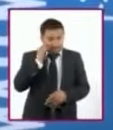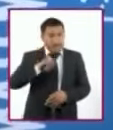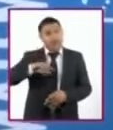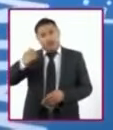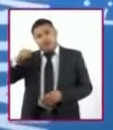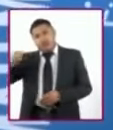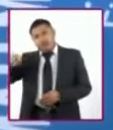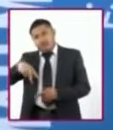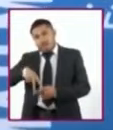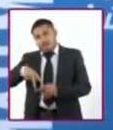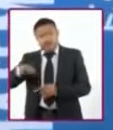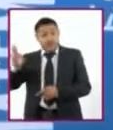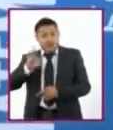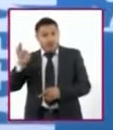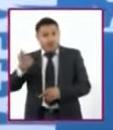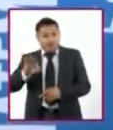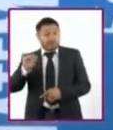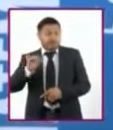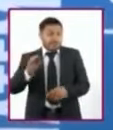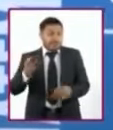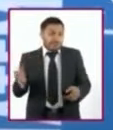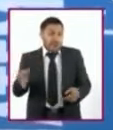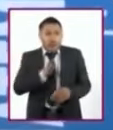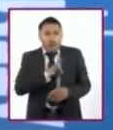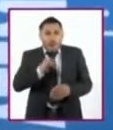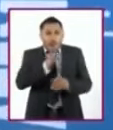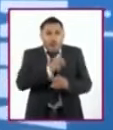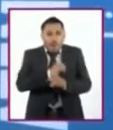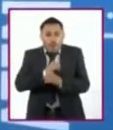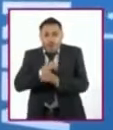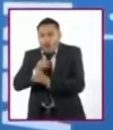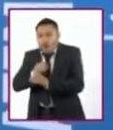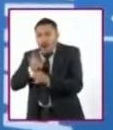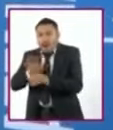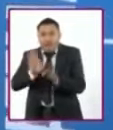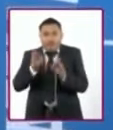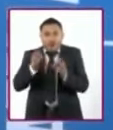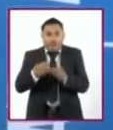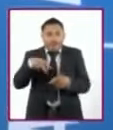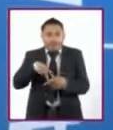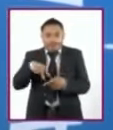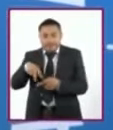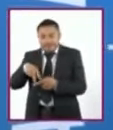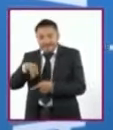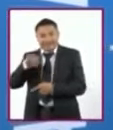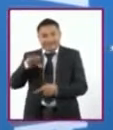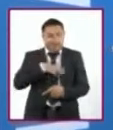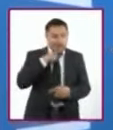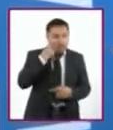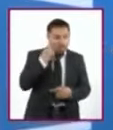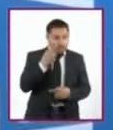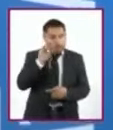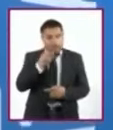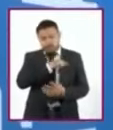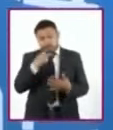tipos tampoco lo sean. ¿Pueden investigar qué tipo de triángulo sí tiene uno o varios ejes de